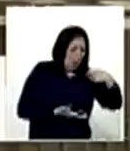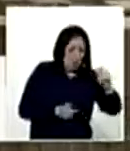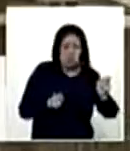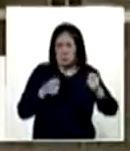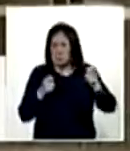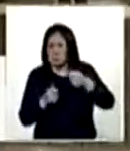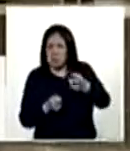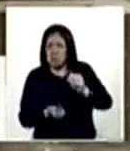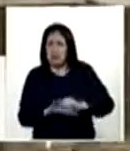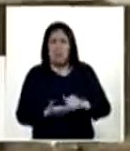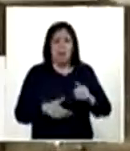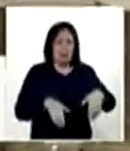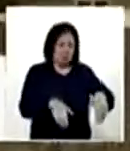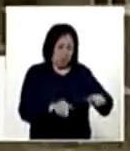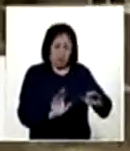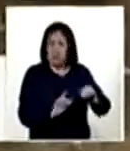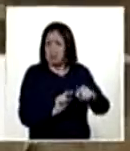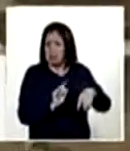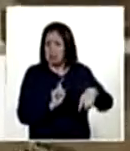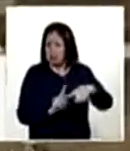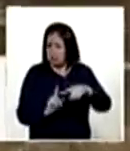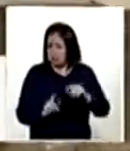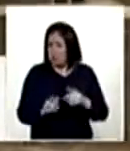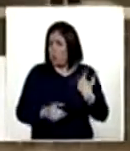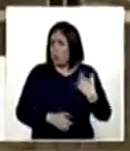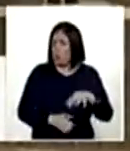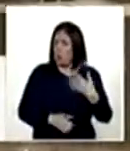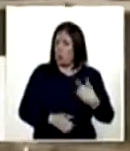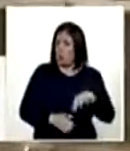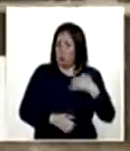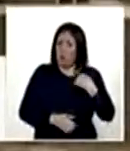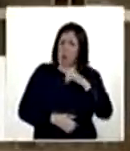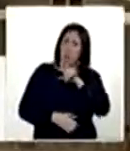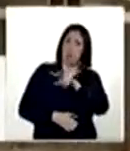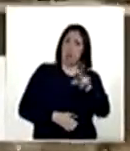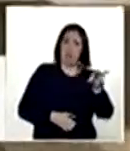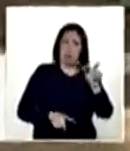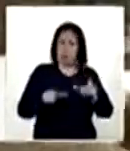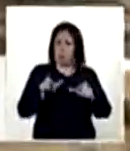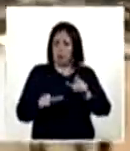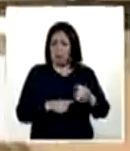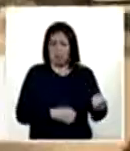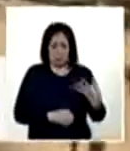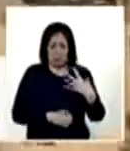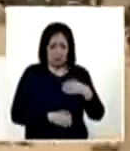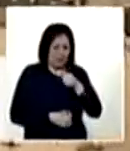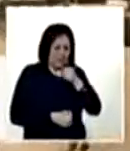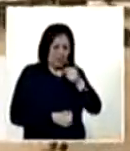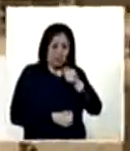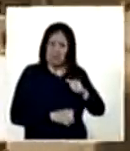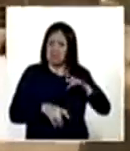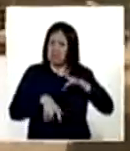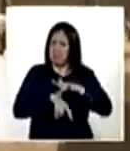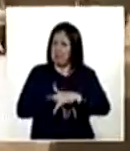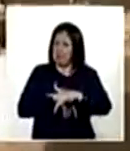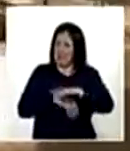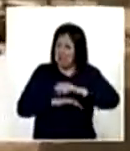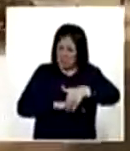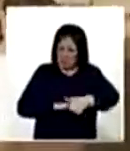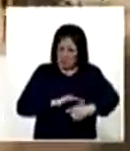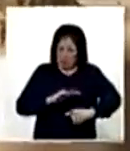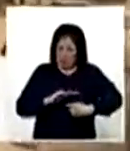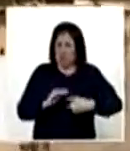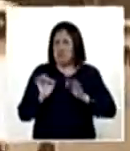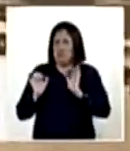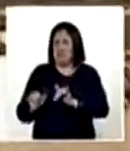no solamente se entierra. Y es realmente impresionante, porque además esa gente, como comentaba José, llega desde muy temprano en la madrugada y se queda hasta muy